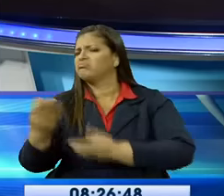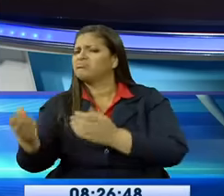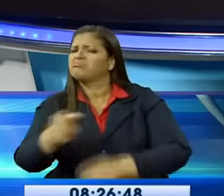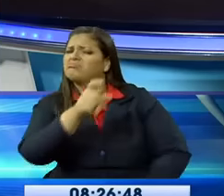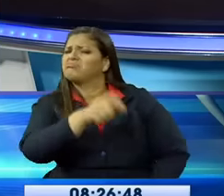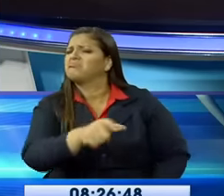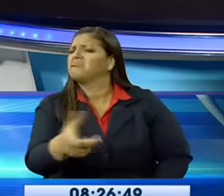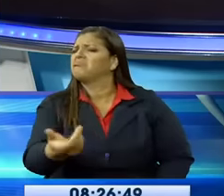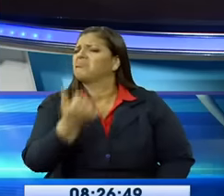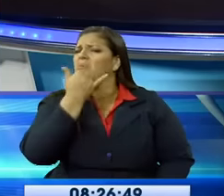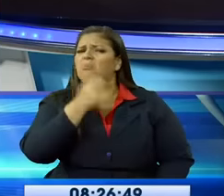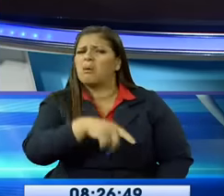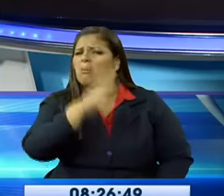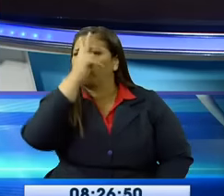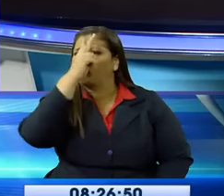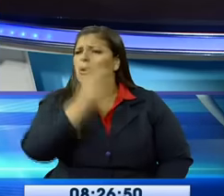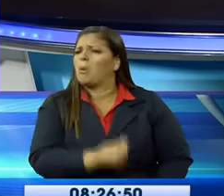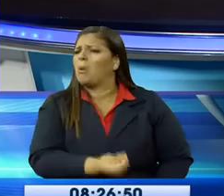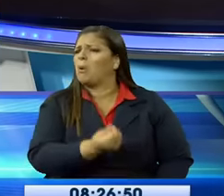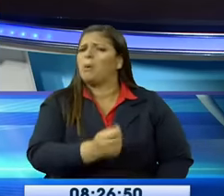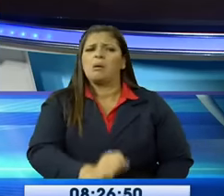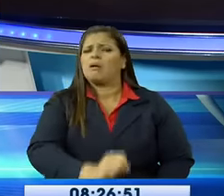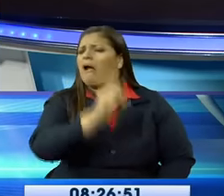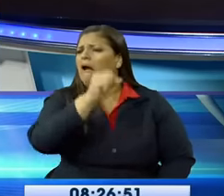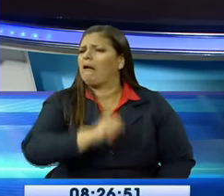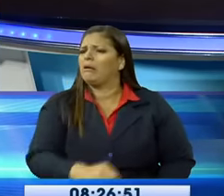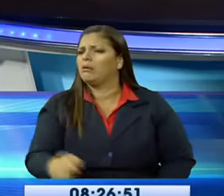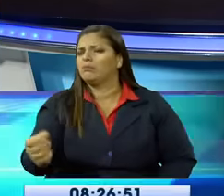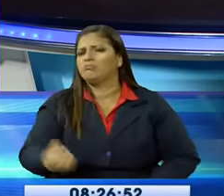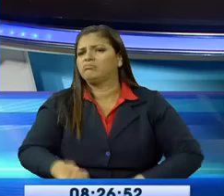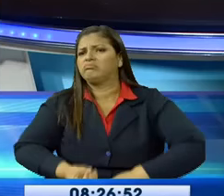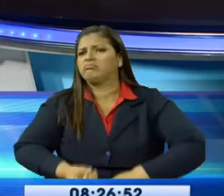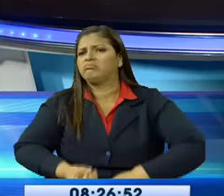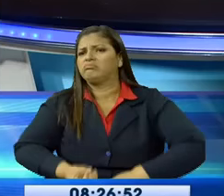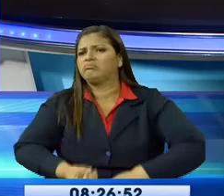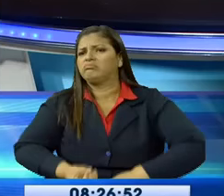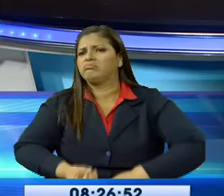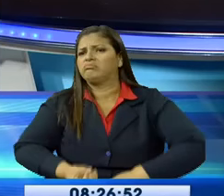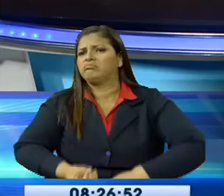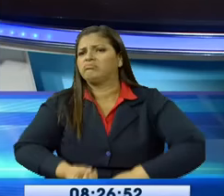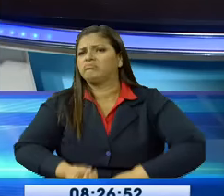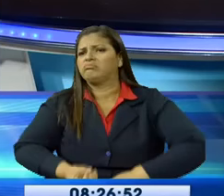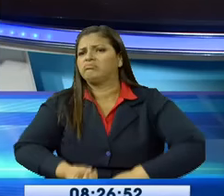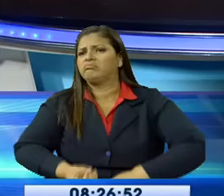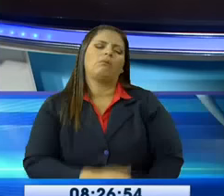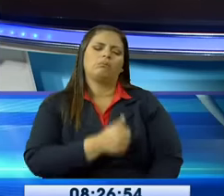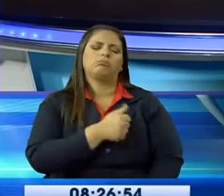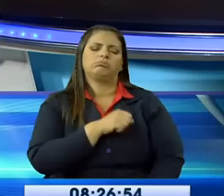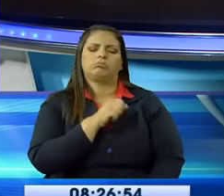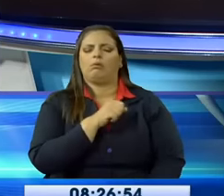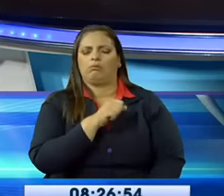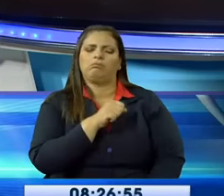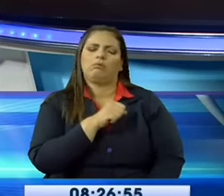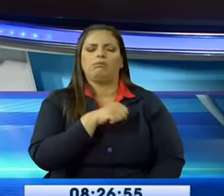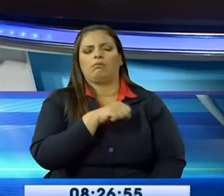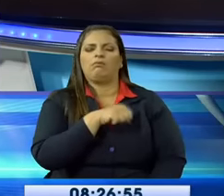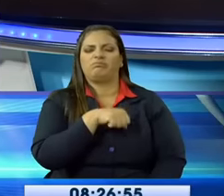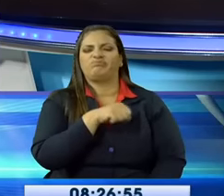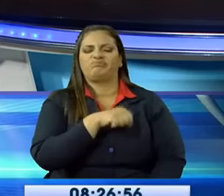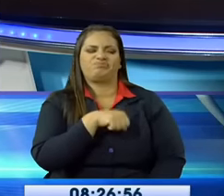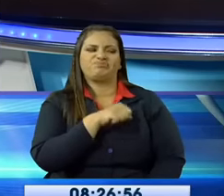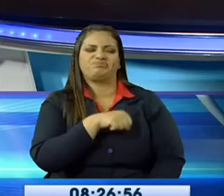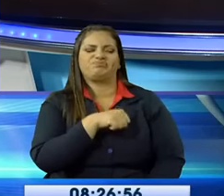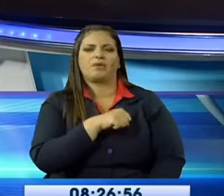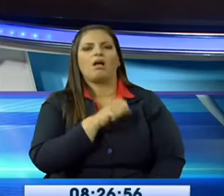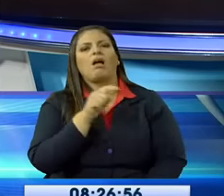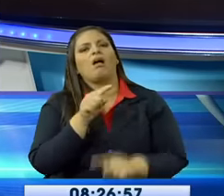resienta quien quiera. Ya. Pero es la verdad, porque yo lo he visto inclusive cuando las personas se acercan a quejarse con